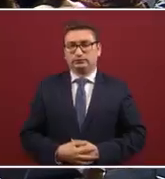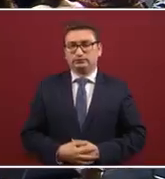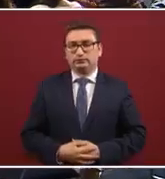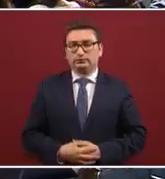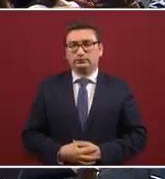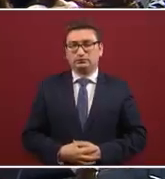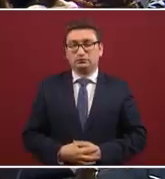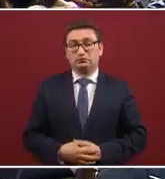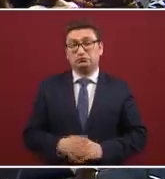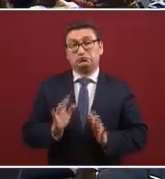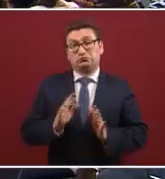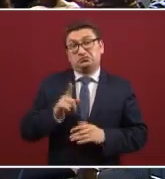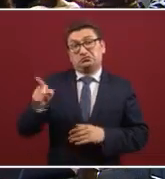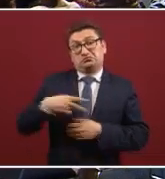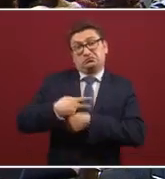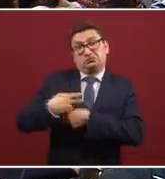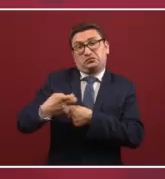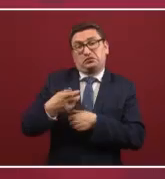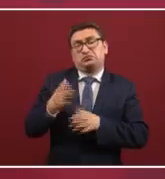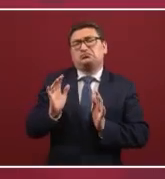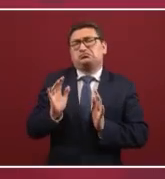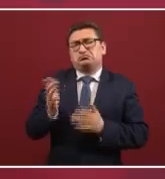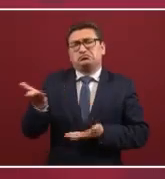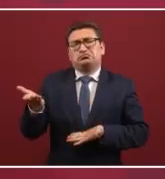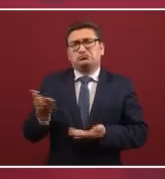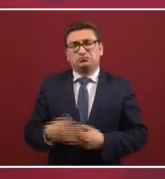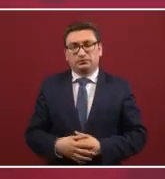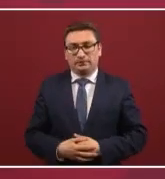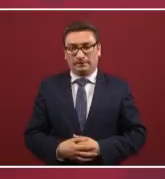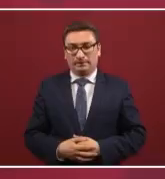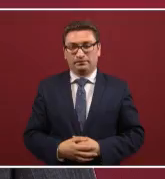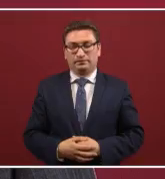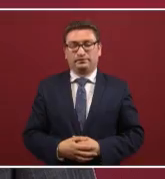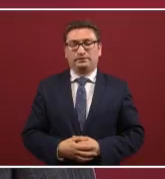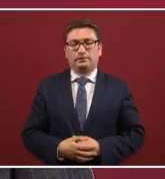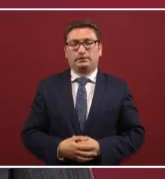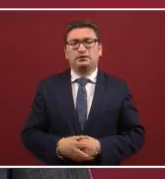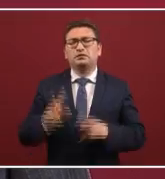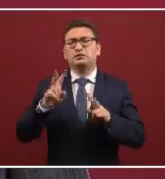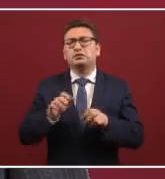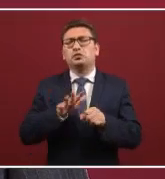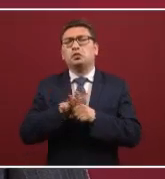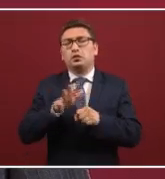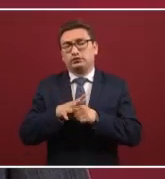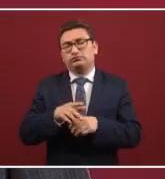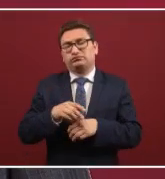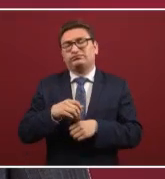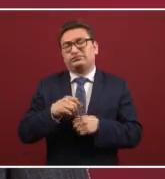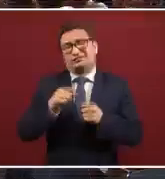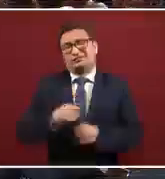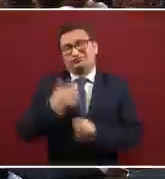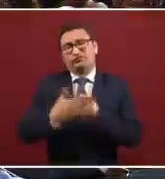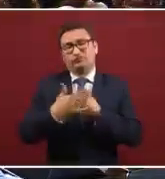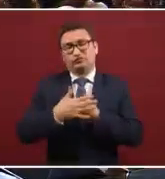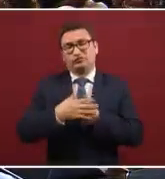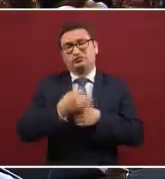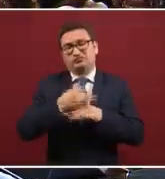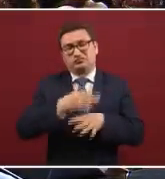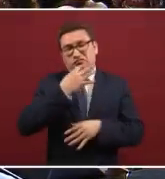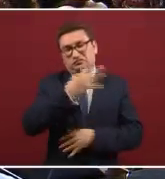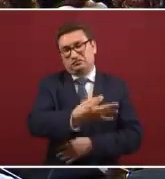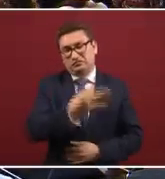Pues ellos me invitan, yo no sé, seguramente van a informarles a ustedes,